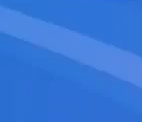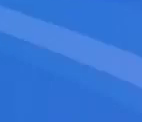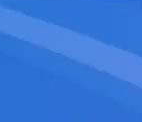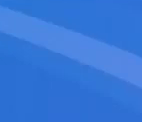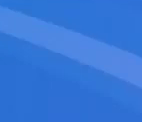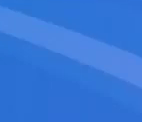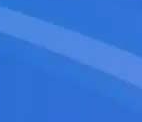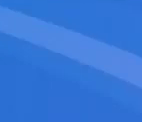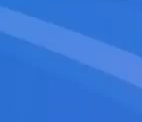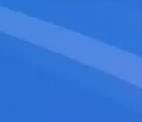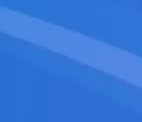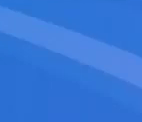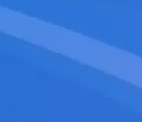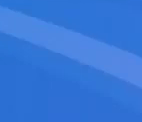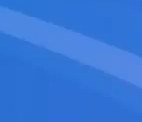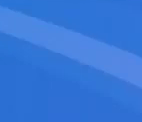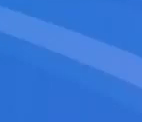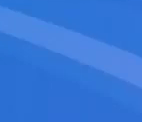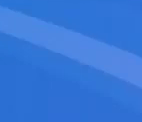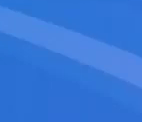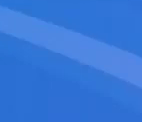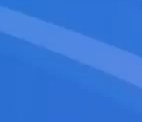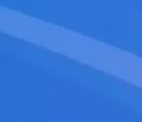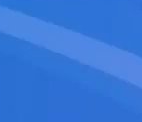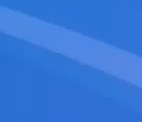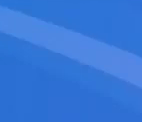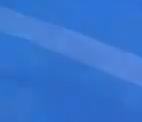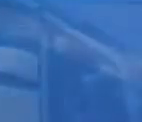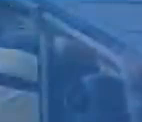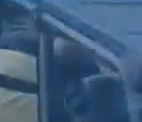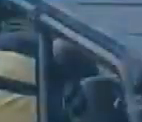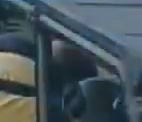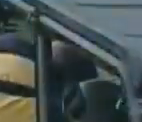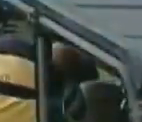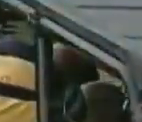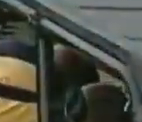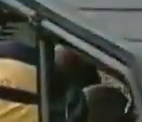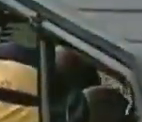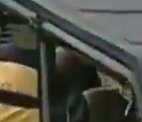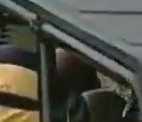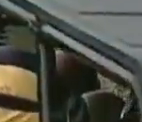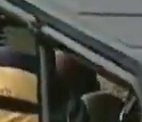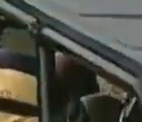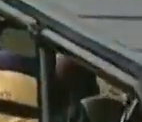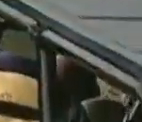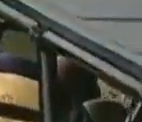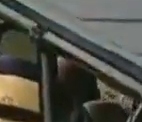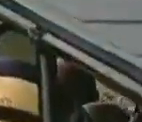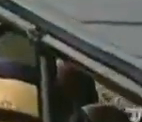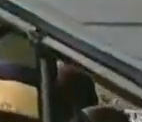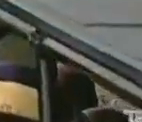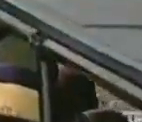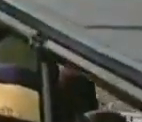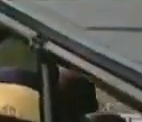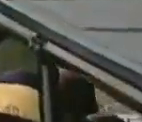mazorca, chica. Qué belleza, Silvia, para... Ah, ¿cómo estás tú? ¿Cómo